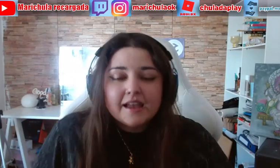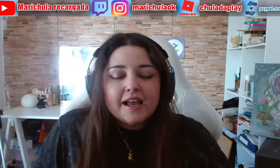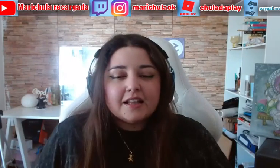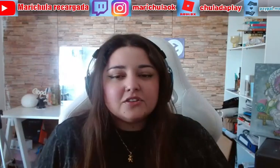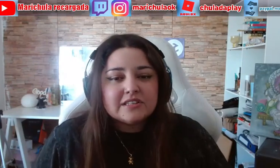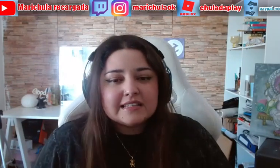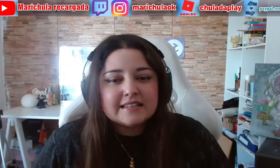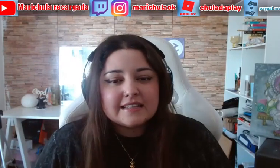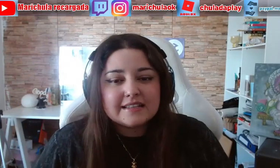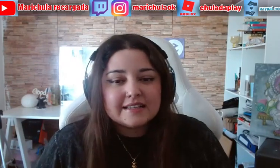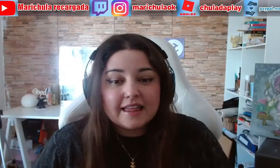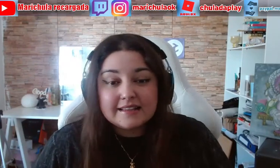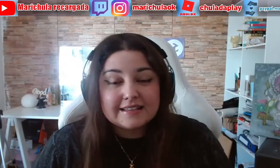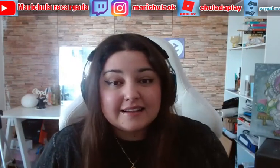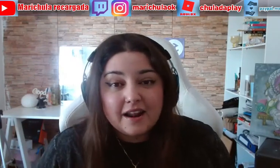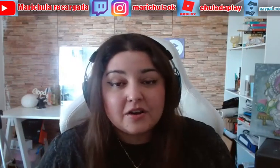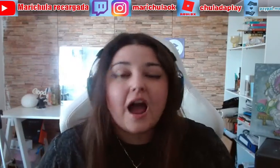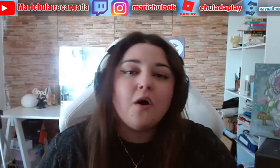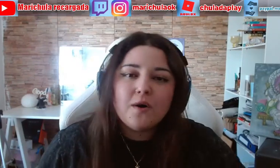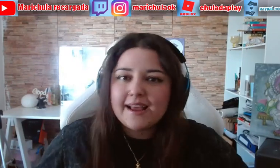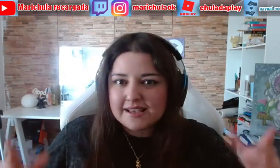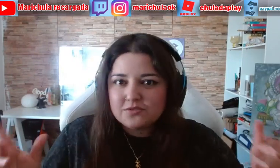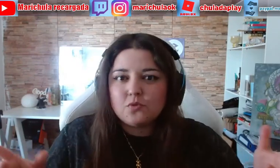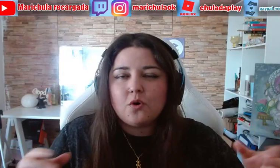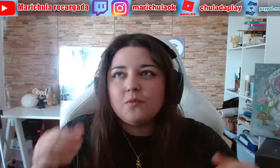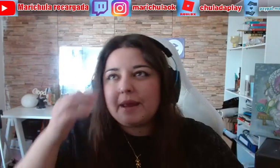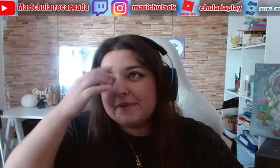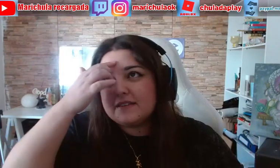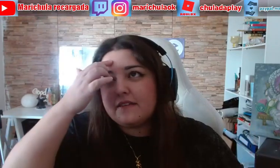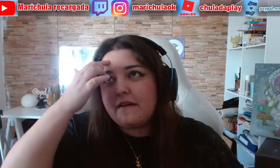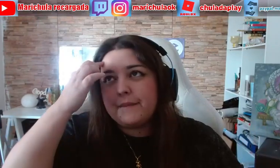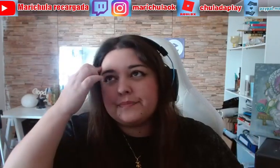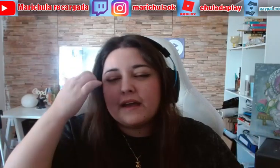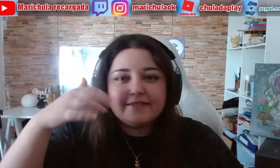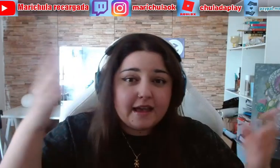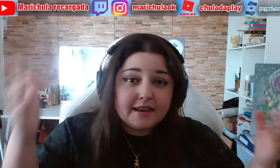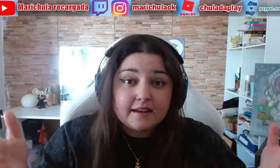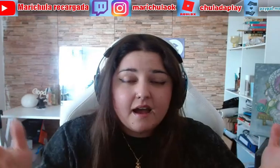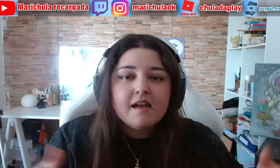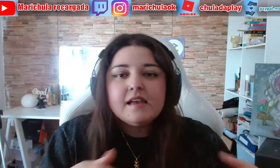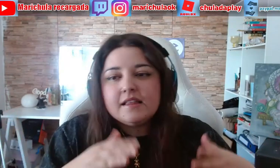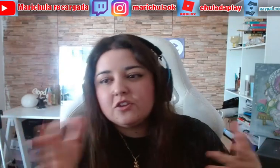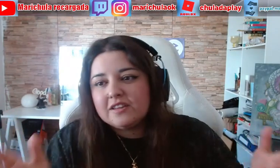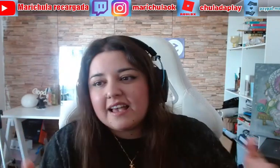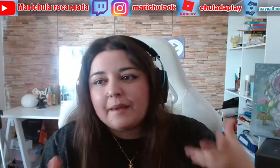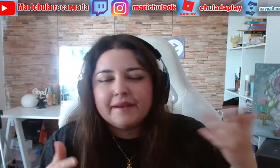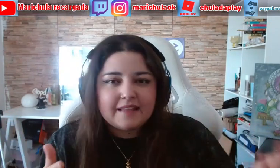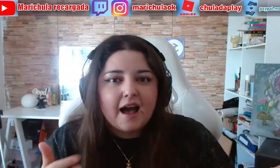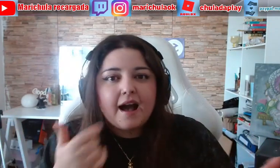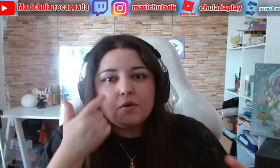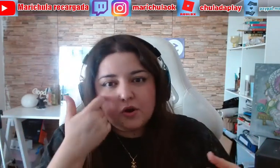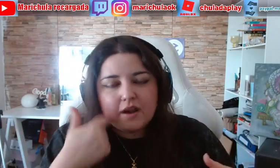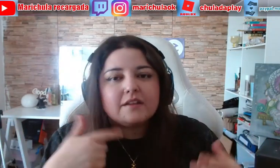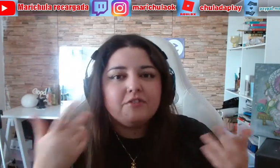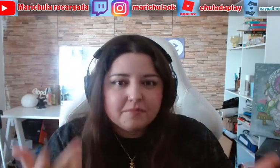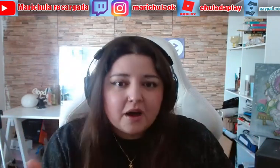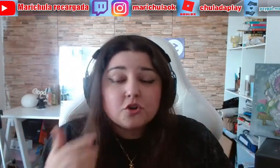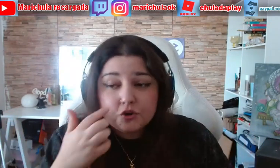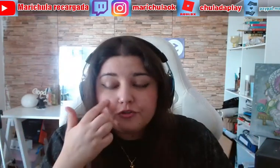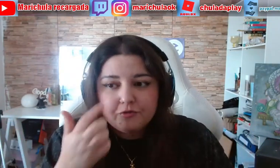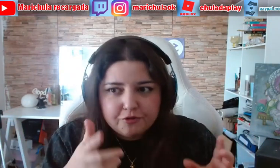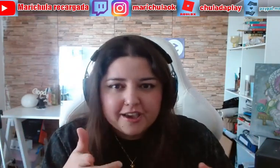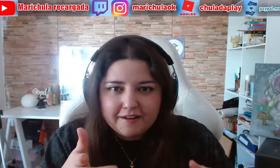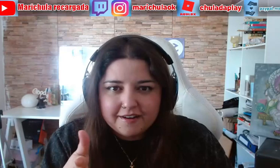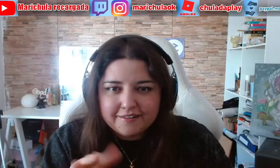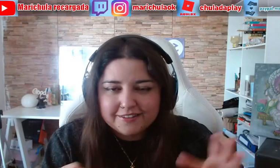XX. Entonces la cerraron. Ahora es como una especie de arena... donde hay espectáculos, lo han reformado.